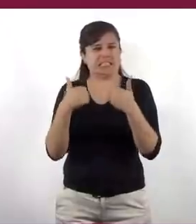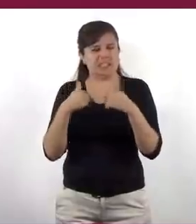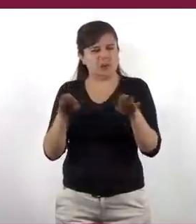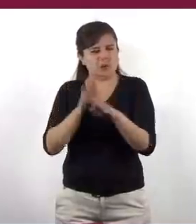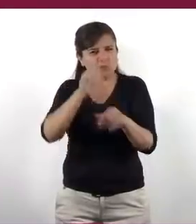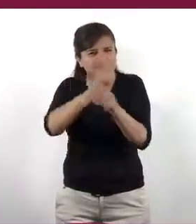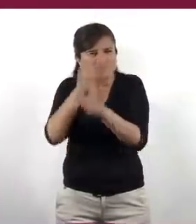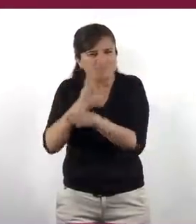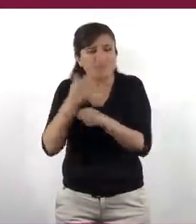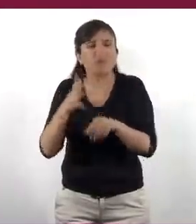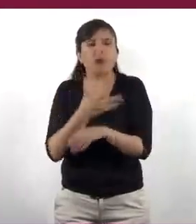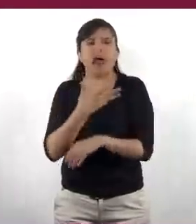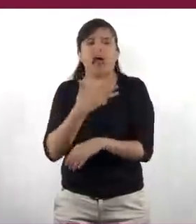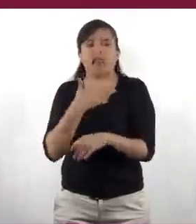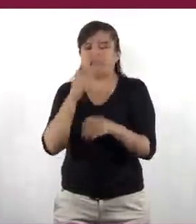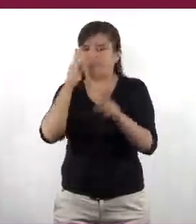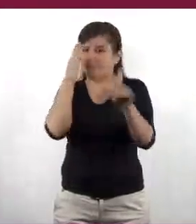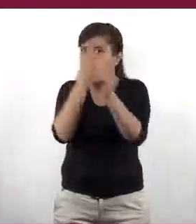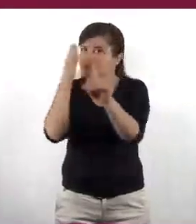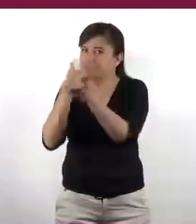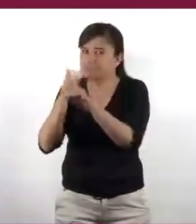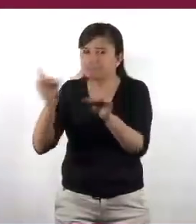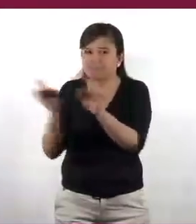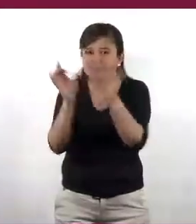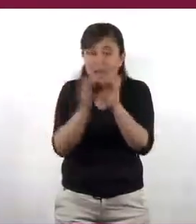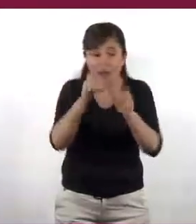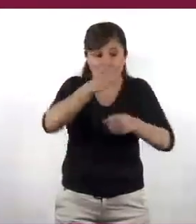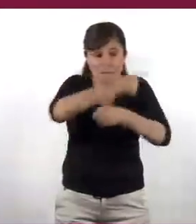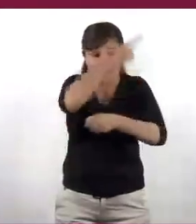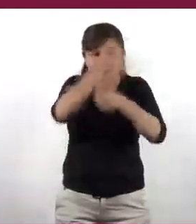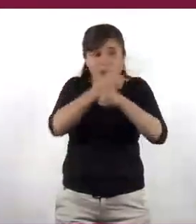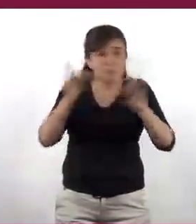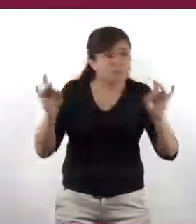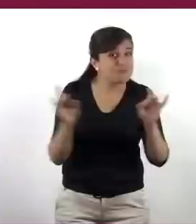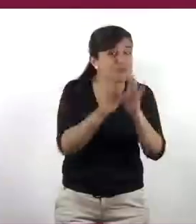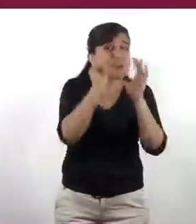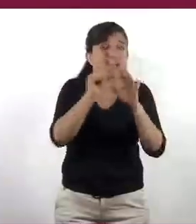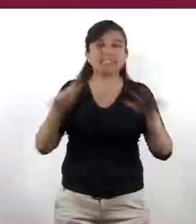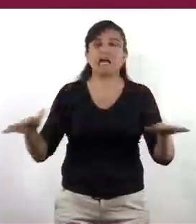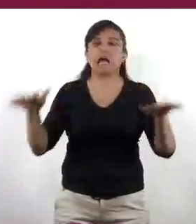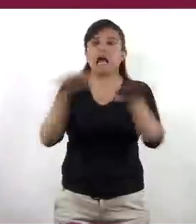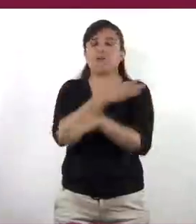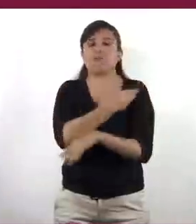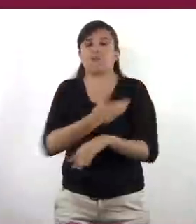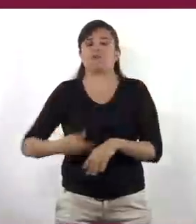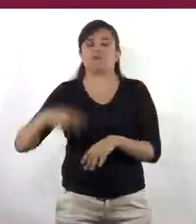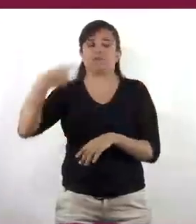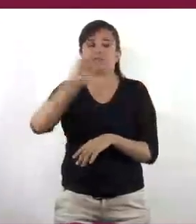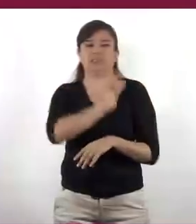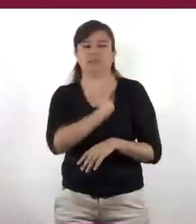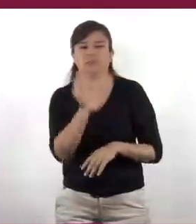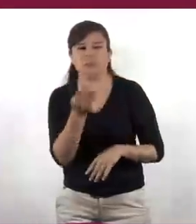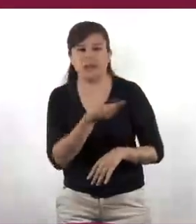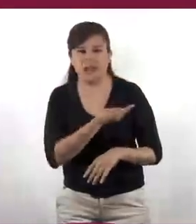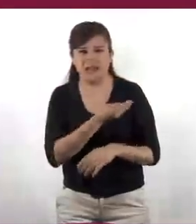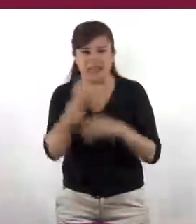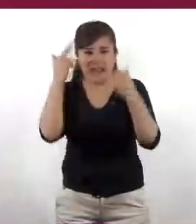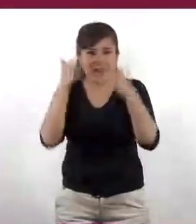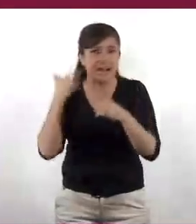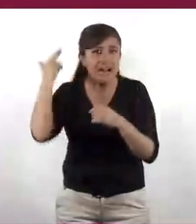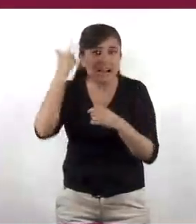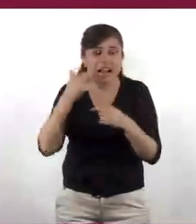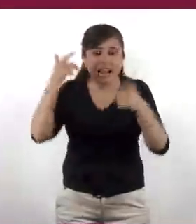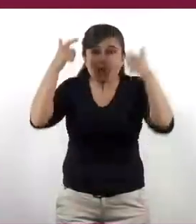acontecimientos. Así es, el primer acontecimiento fue el cambio de dinastía en España, cuando los